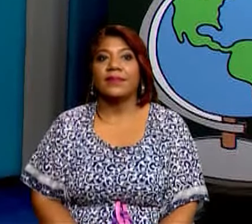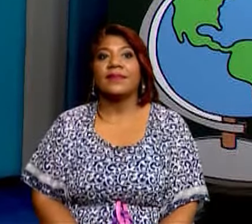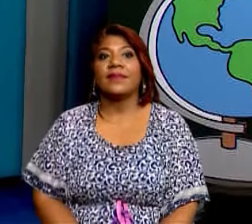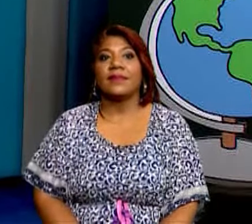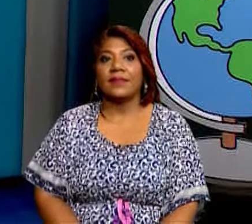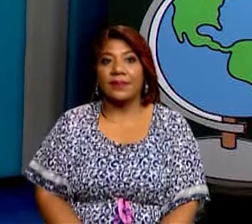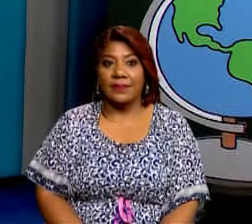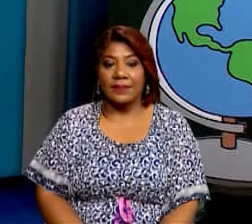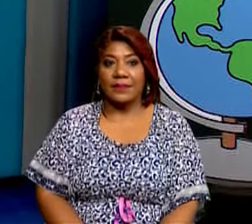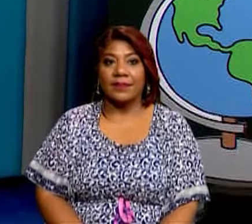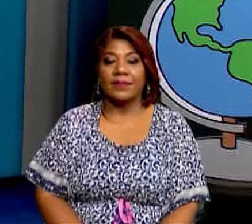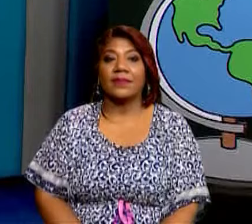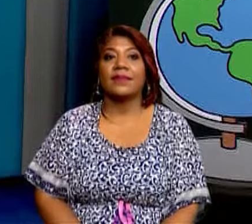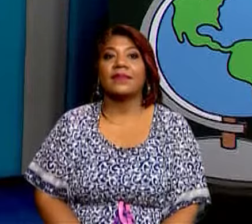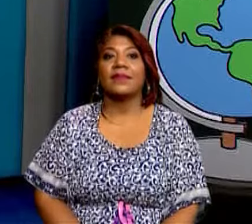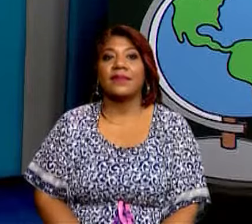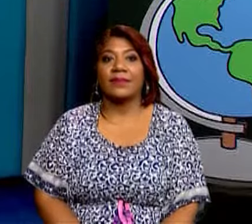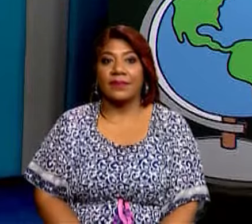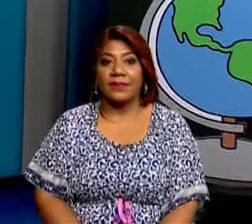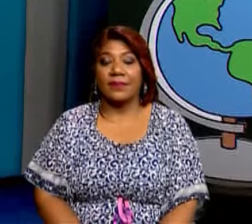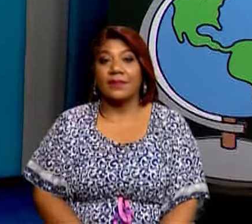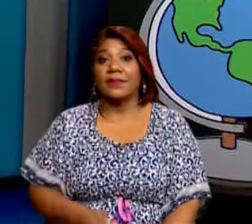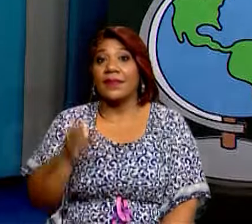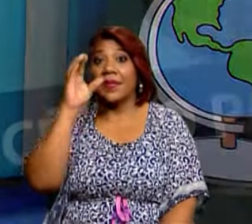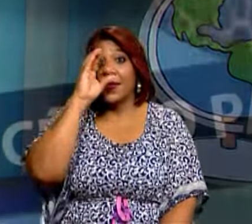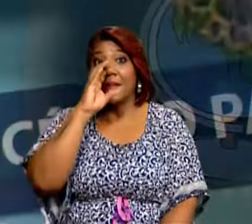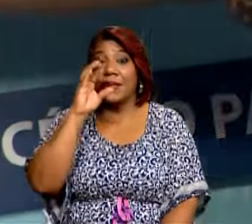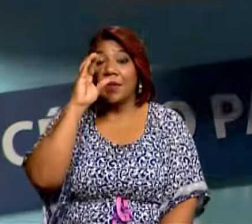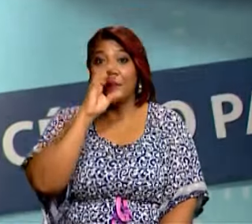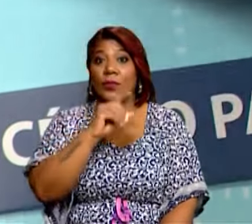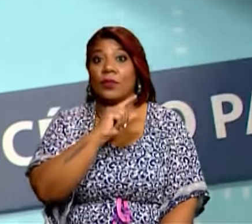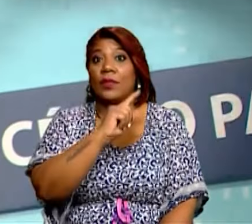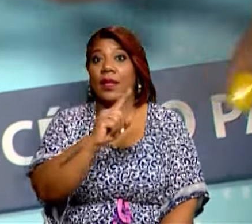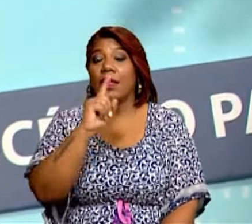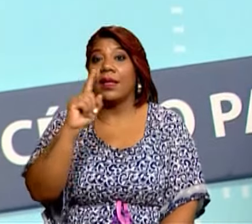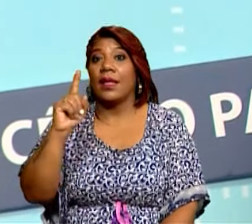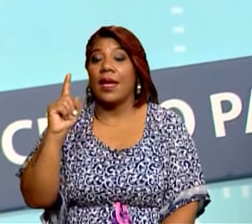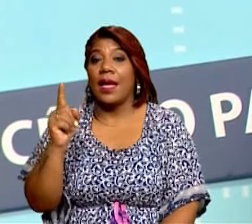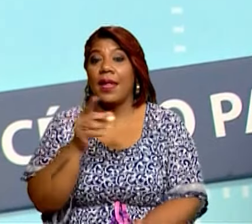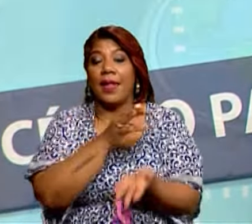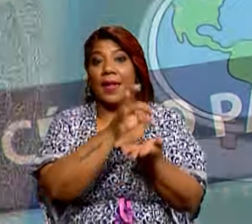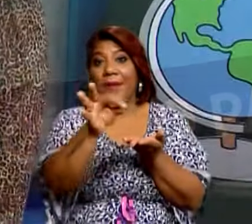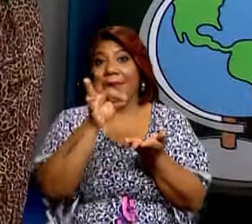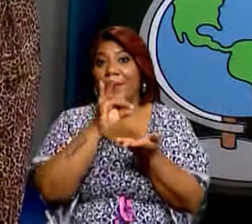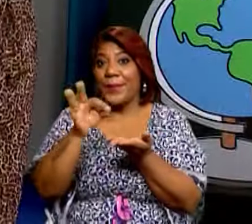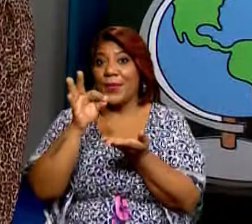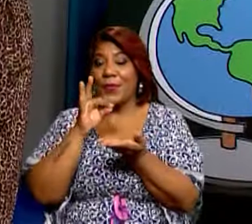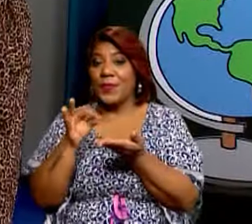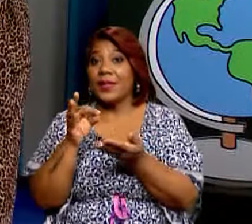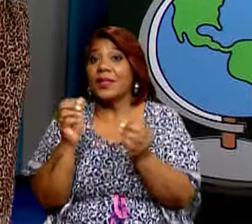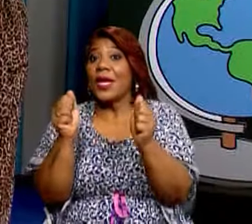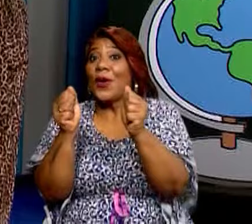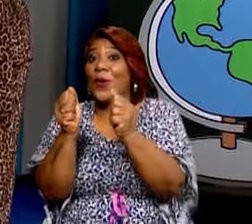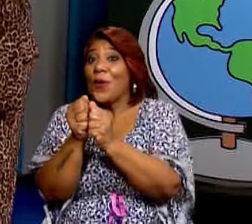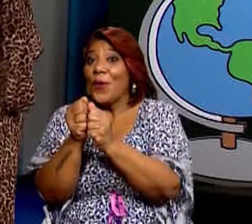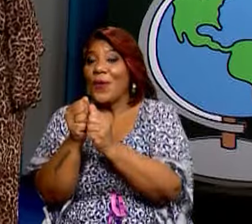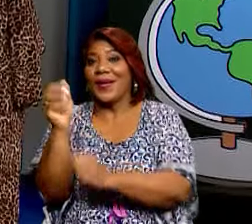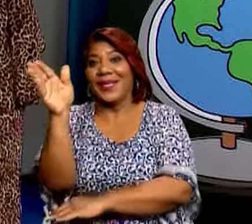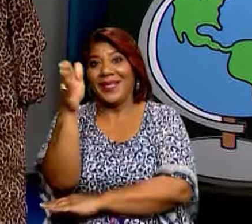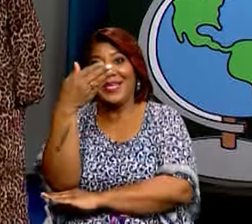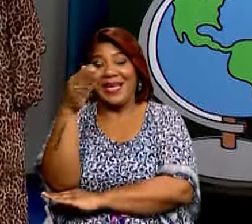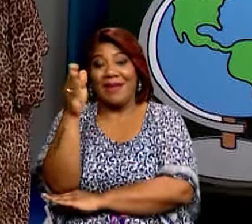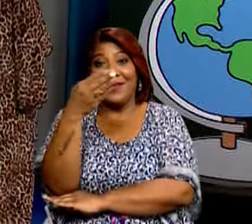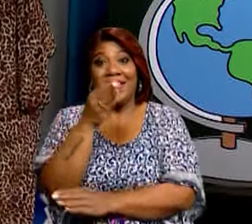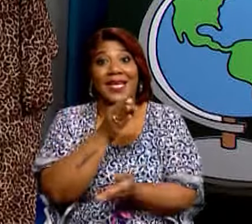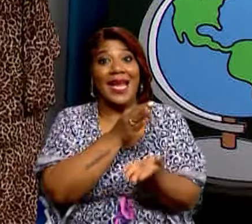irte aprendiendo dónde está cada una de las provincias y comarcas y también